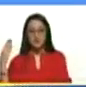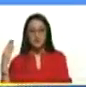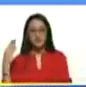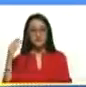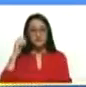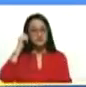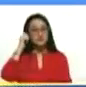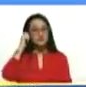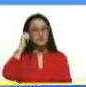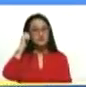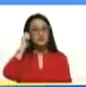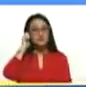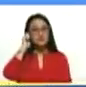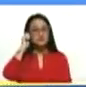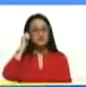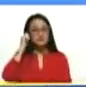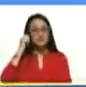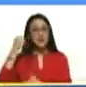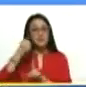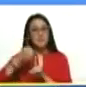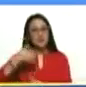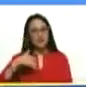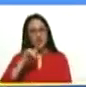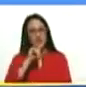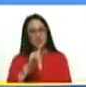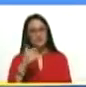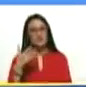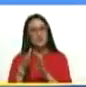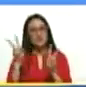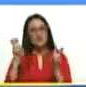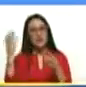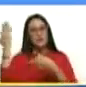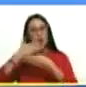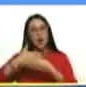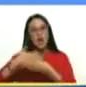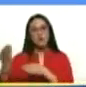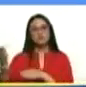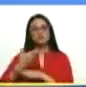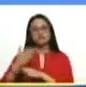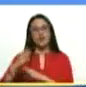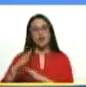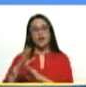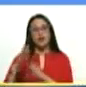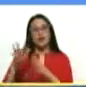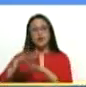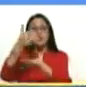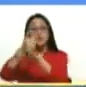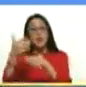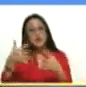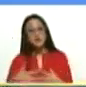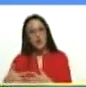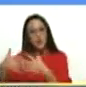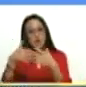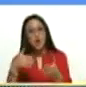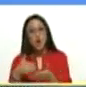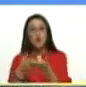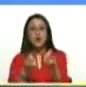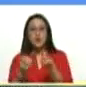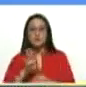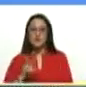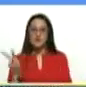Tuvo un gran impacto la denuncia que hice del bloqueo y las sanciones criminales de los Estados Unidos de Norteamérica contra la